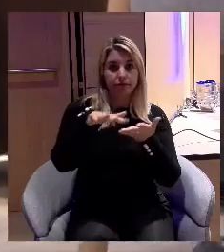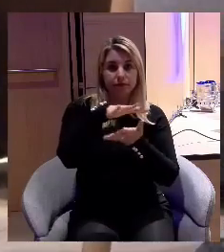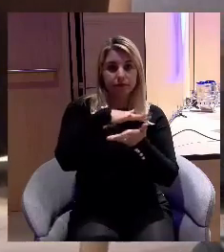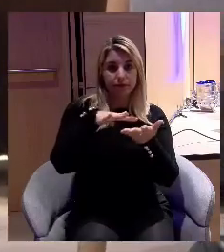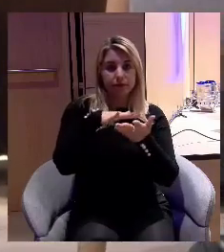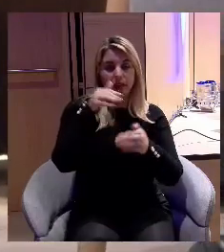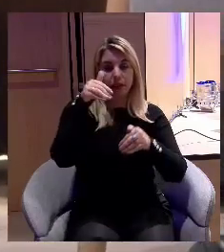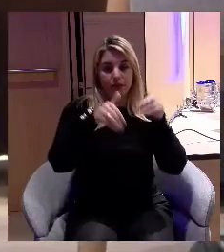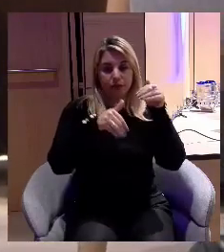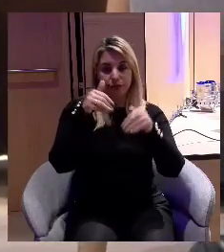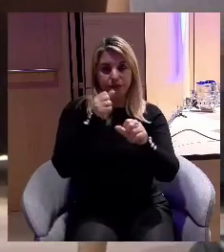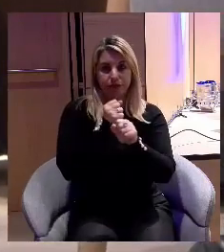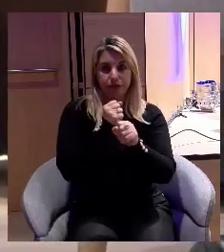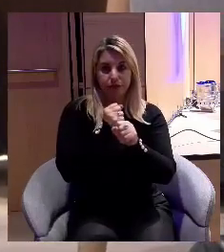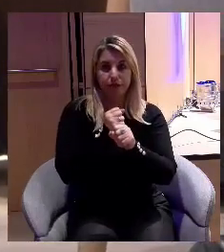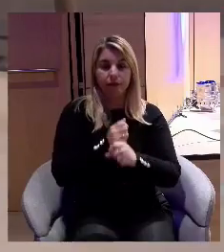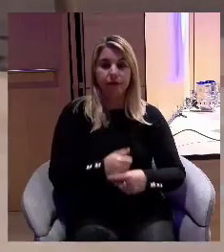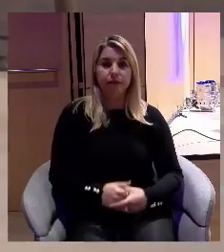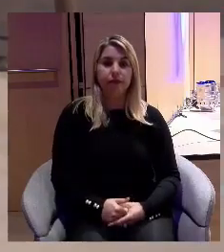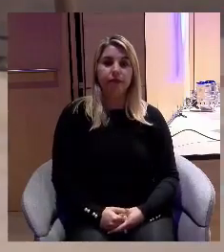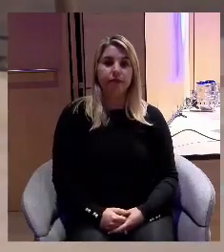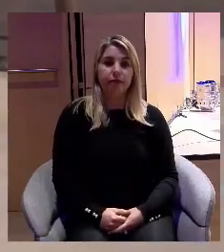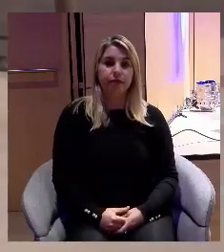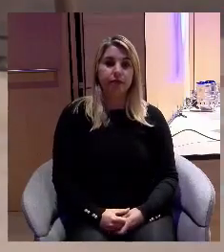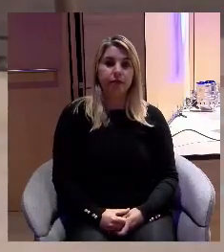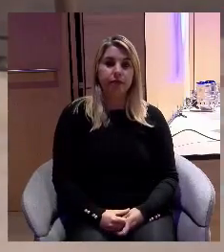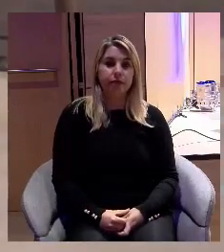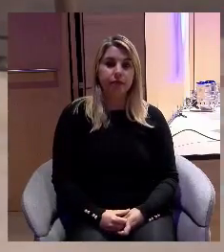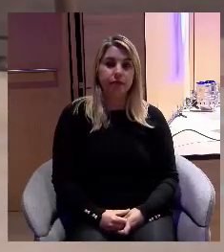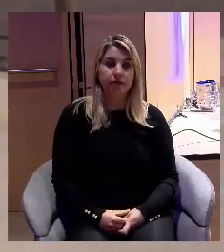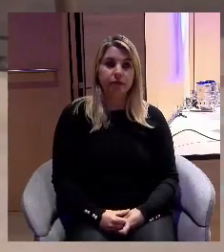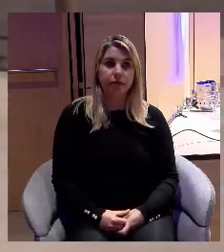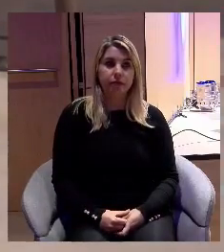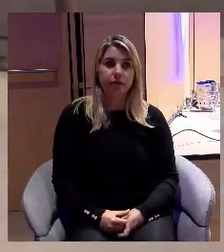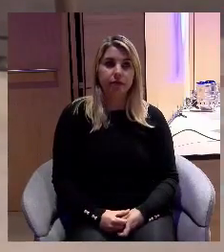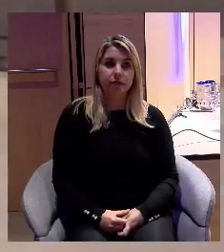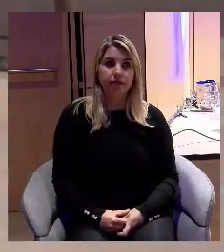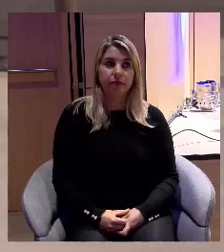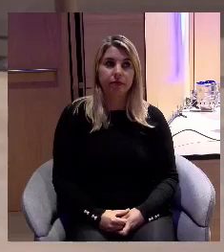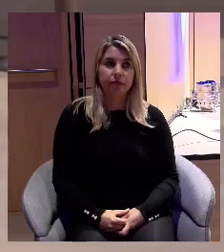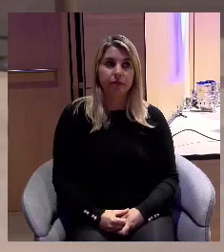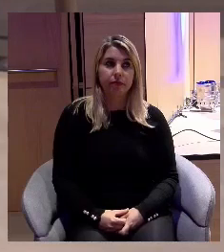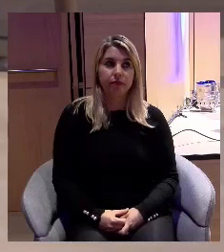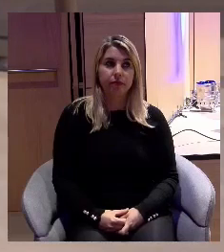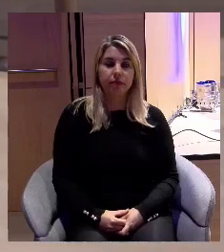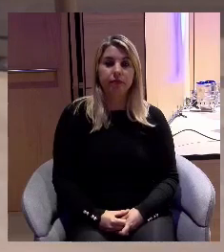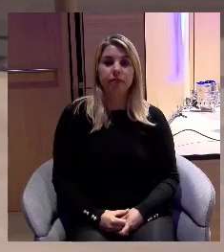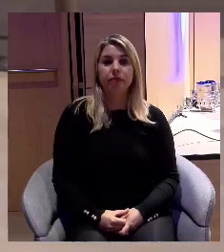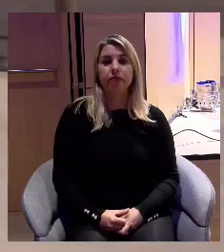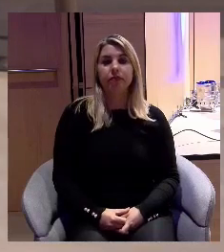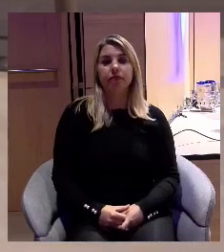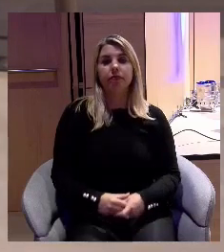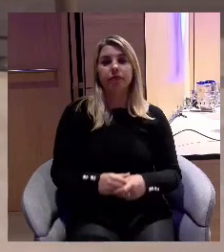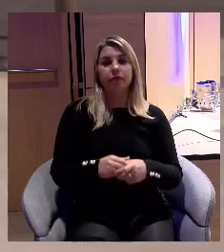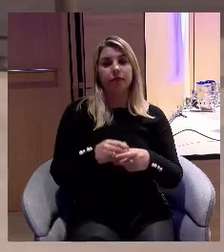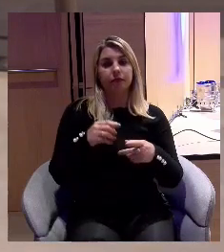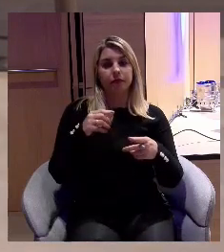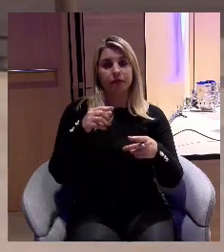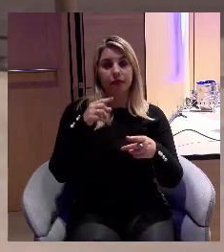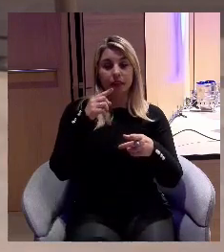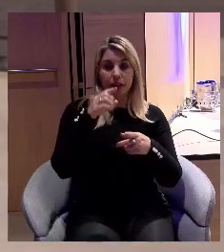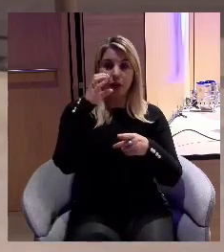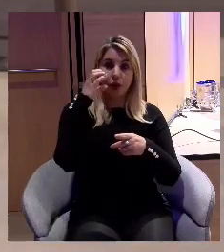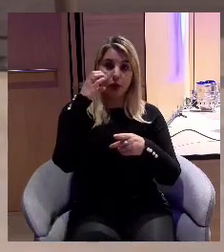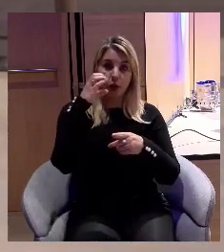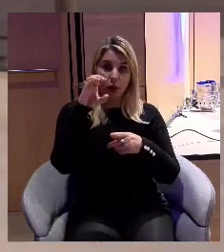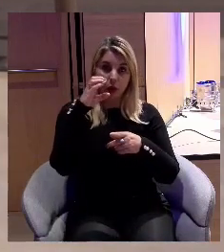Colombia. Gracias, Martín. ¿Sí me escuchan? Bueno, API Electoral es el capítulo